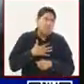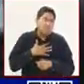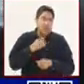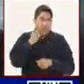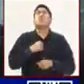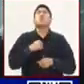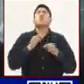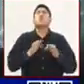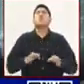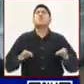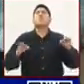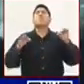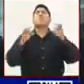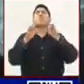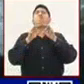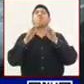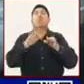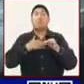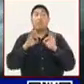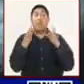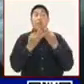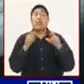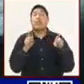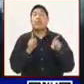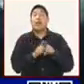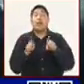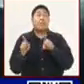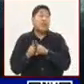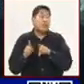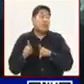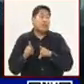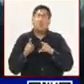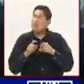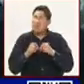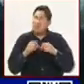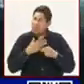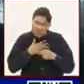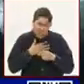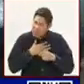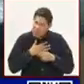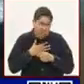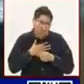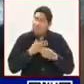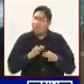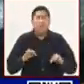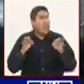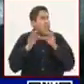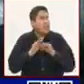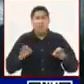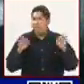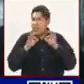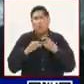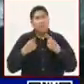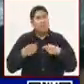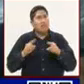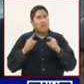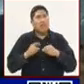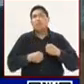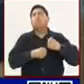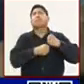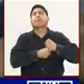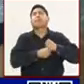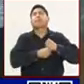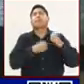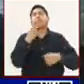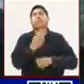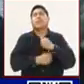importante para mí y para mi familia también, porque no sé, para mí es bien importante ir al cuartel, porque